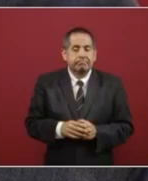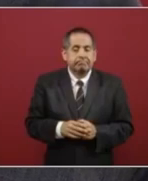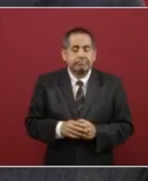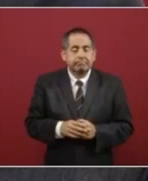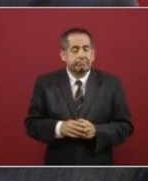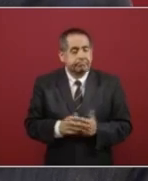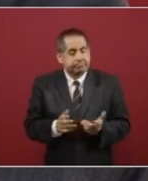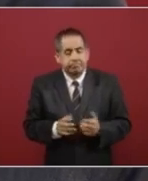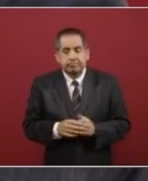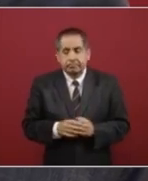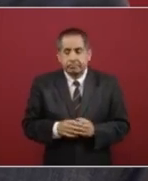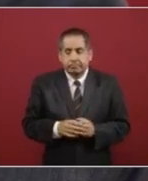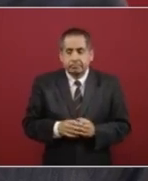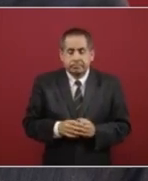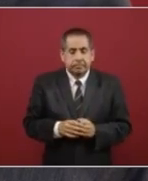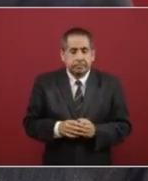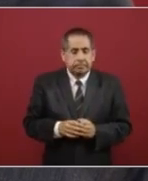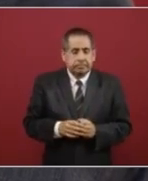Tu